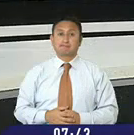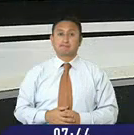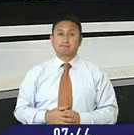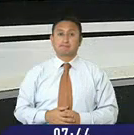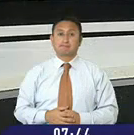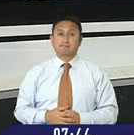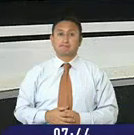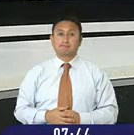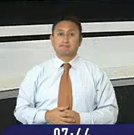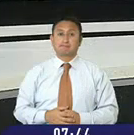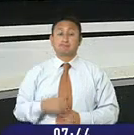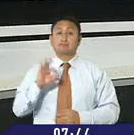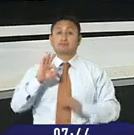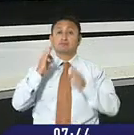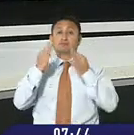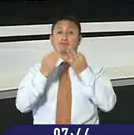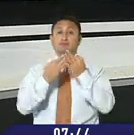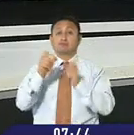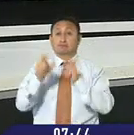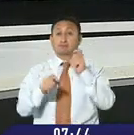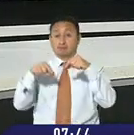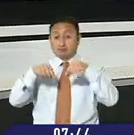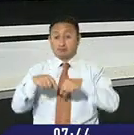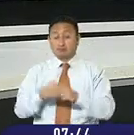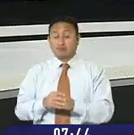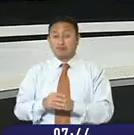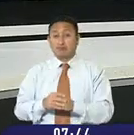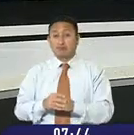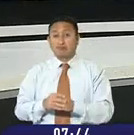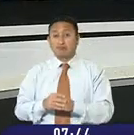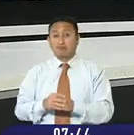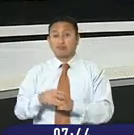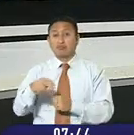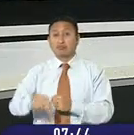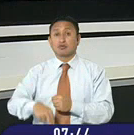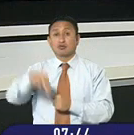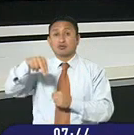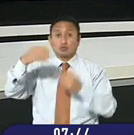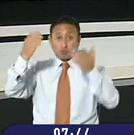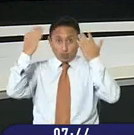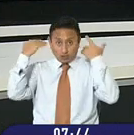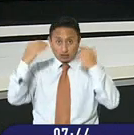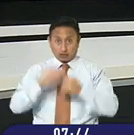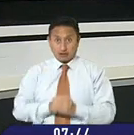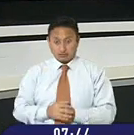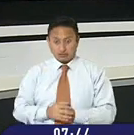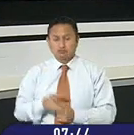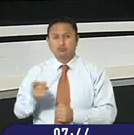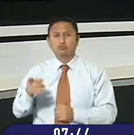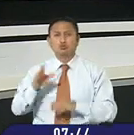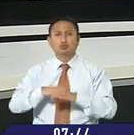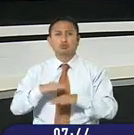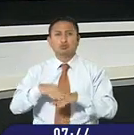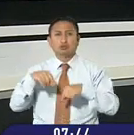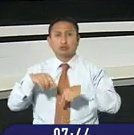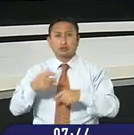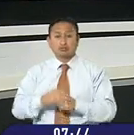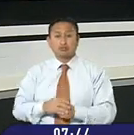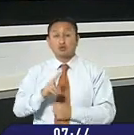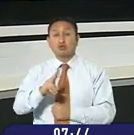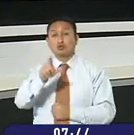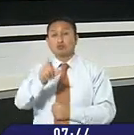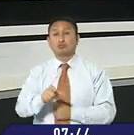Integrantes de una familia sufrieron un atentado en el sector al norte de Guayaquil. Producto del ataque, dos